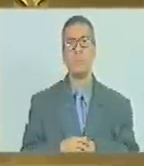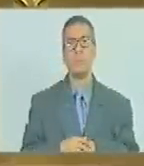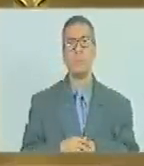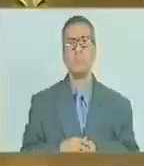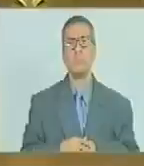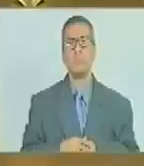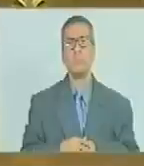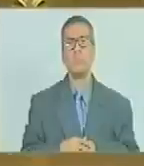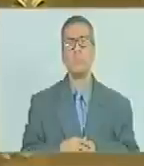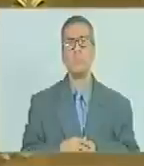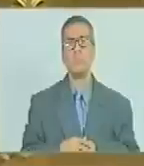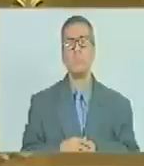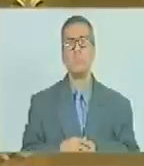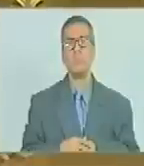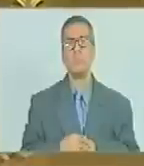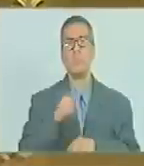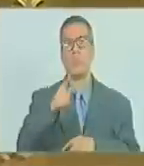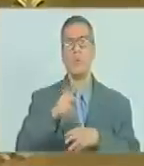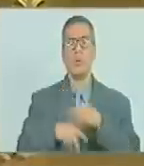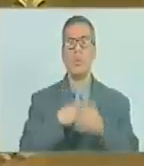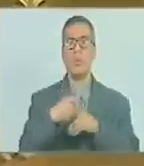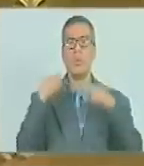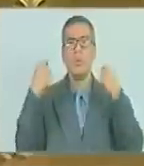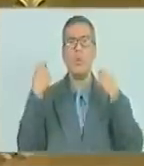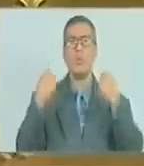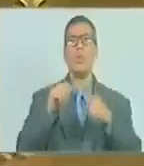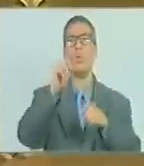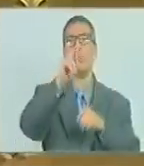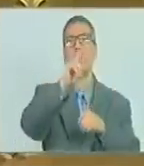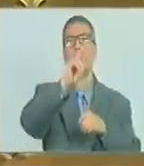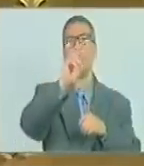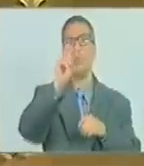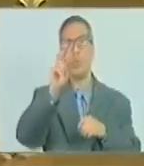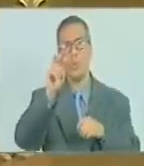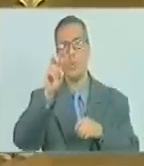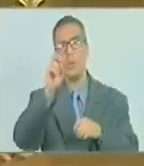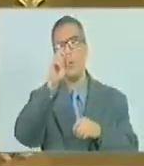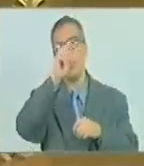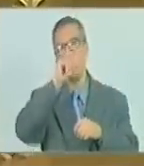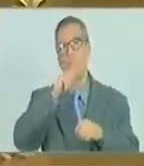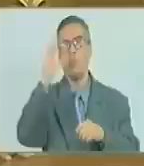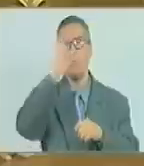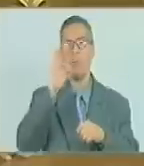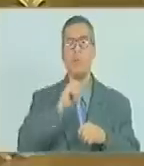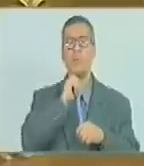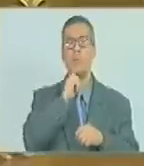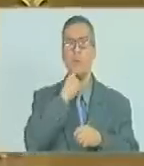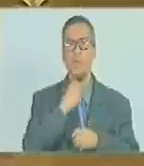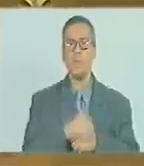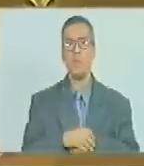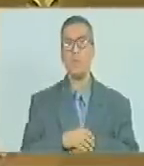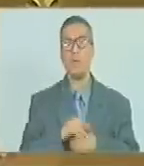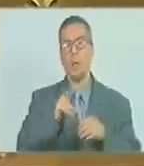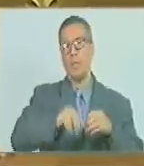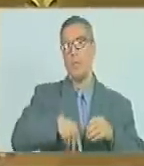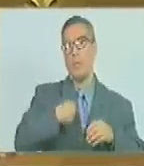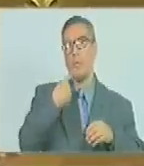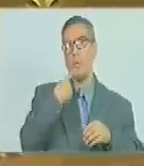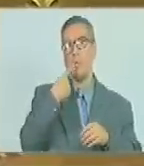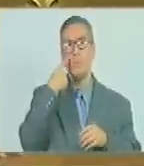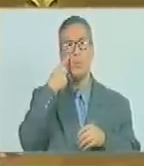cuando se celebra un nuevo aniversario de la Federación de Rusia, podemos